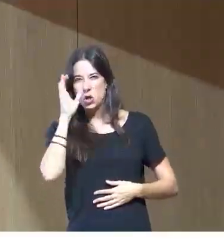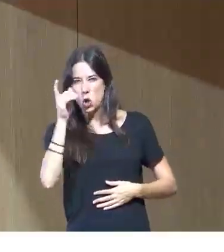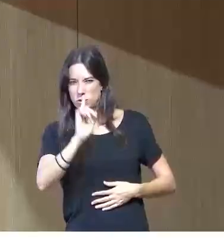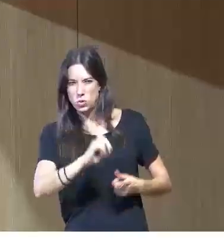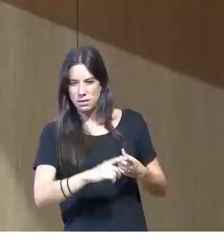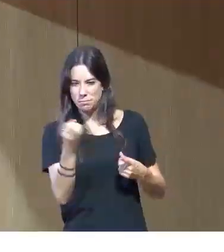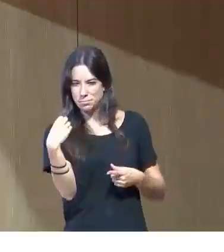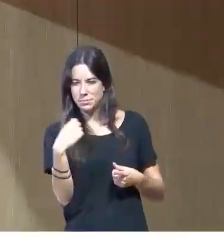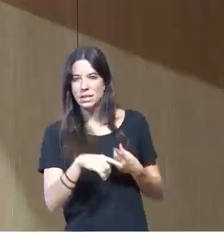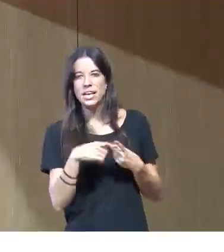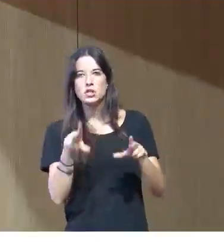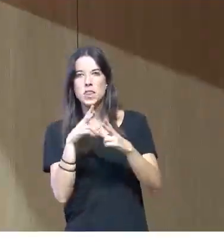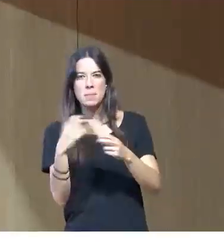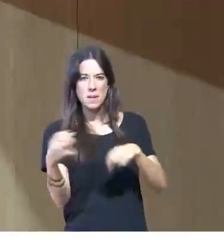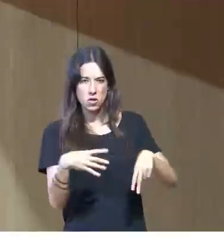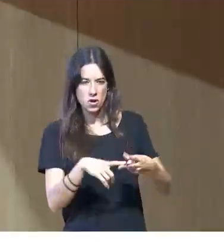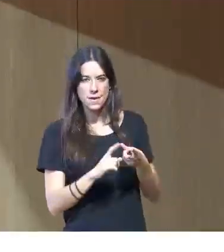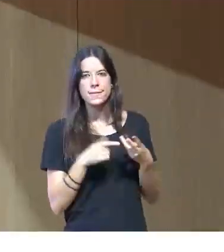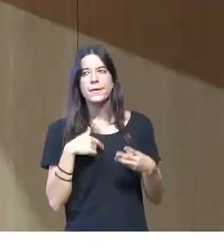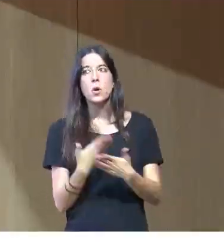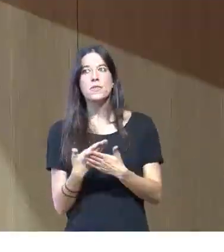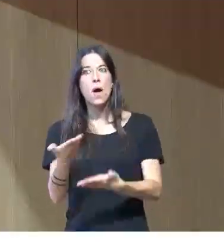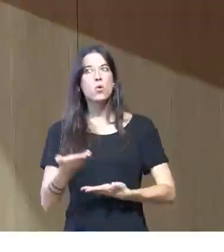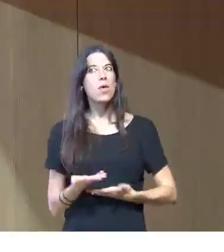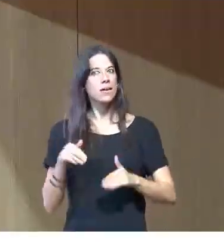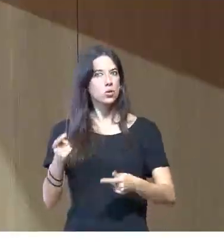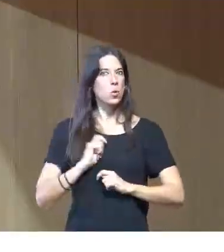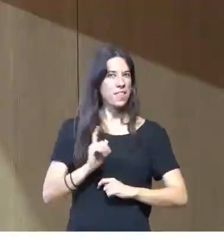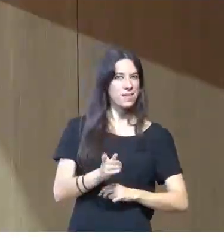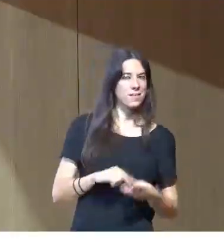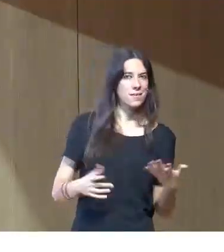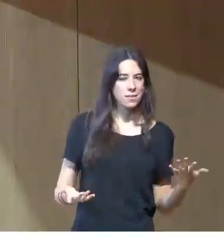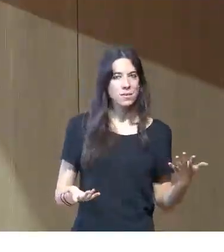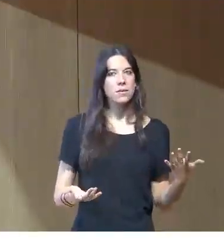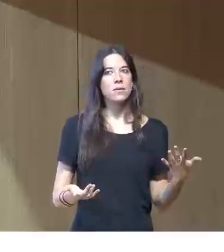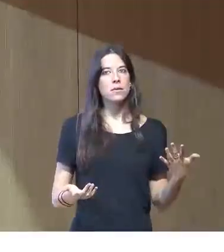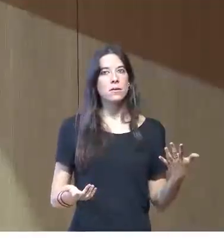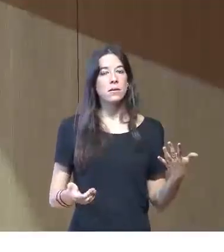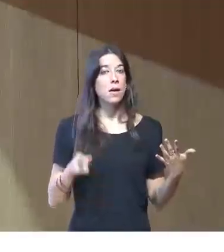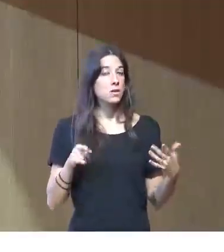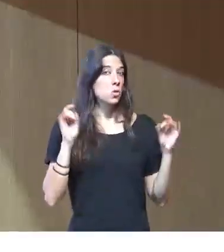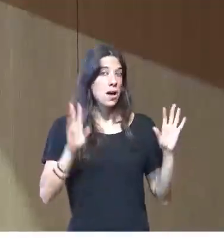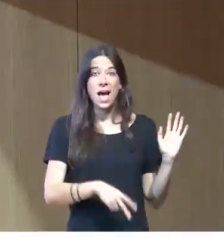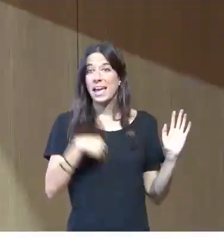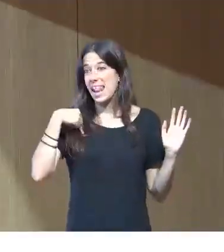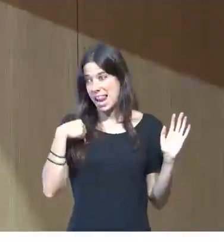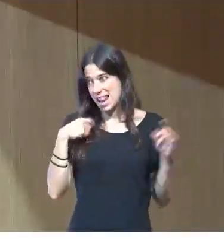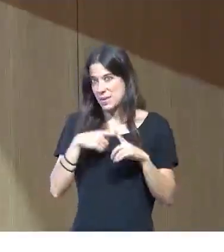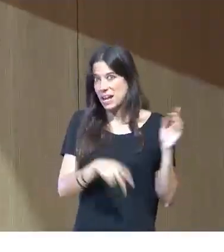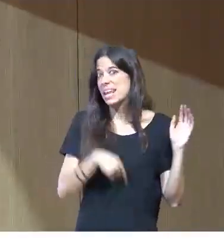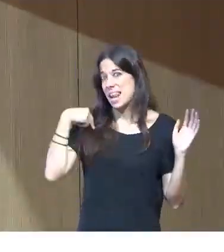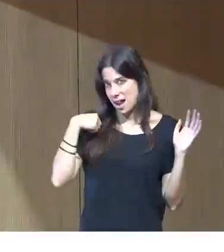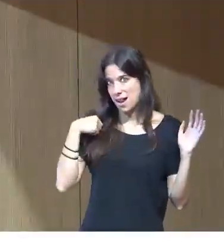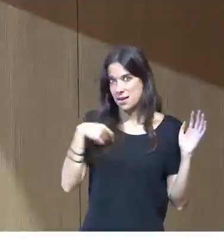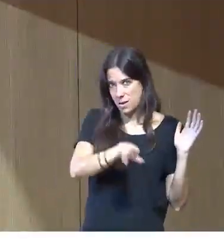abandonan la sociedad de que pedimos ayuda y no nos la dan esto como Vuelvo y repito a nivel general y ya finalmente